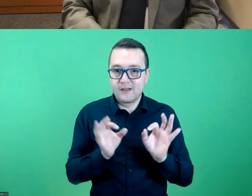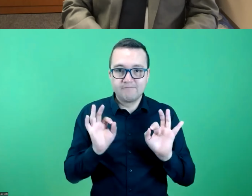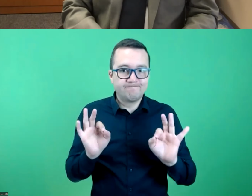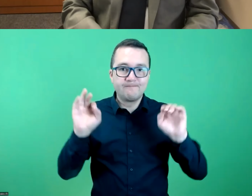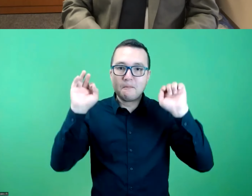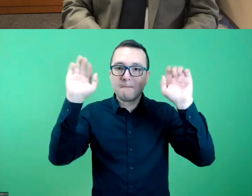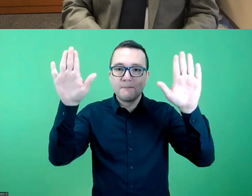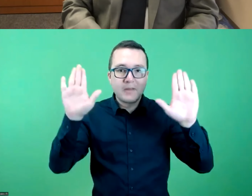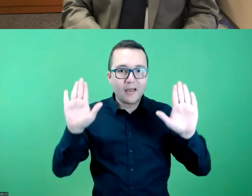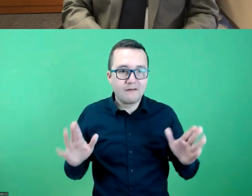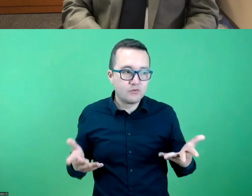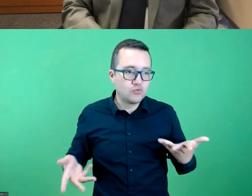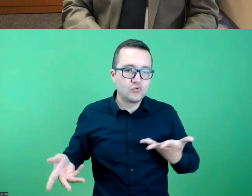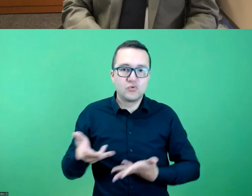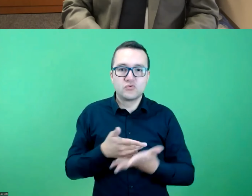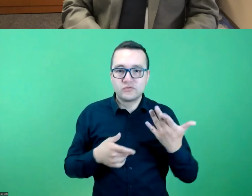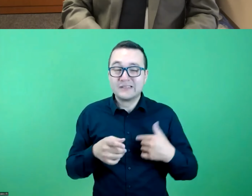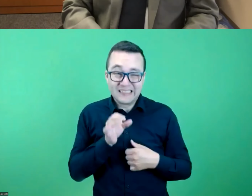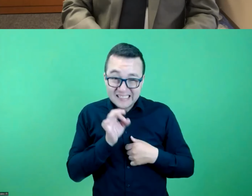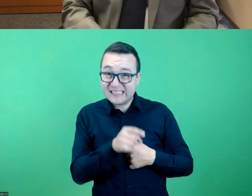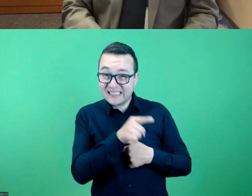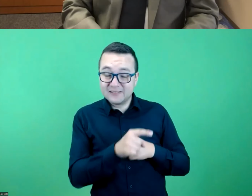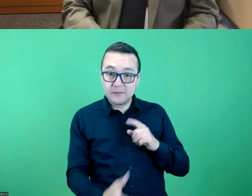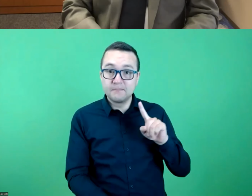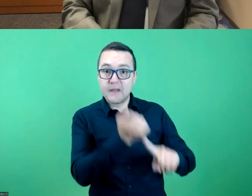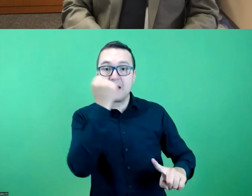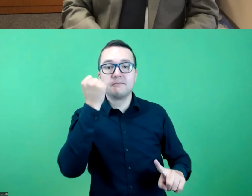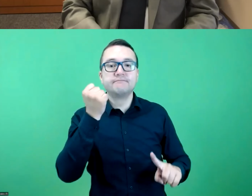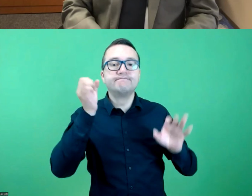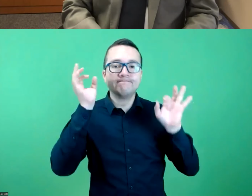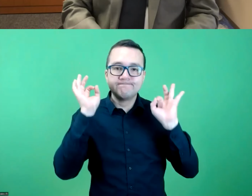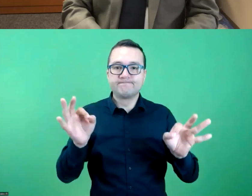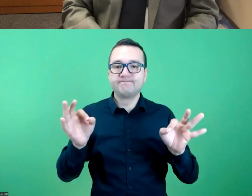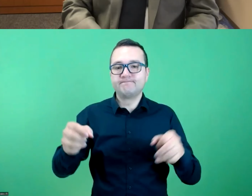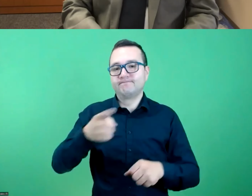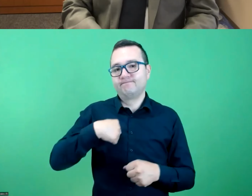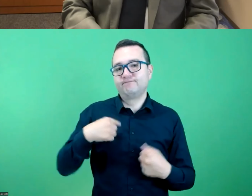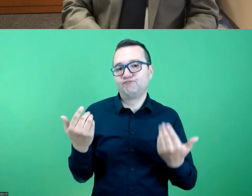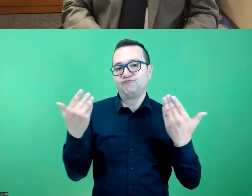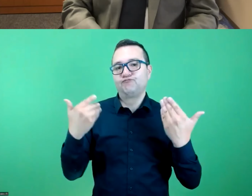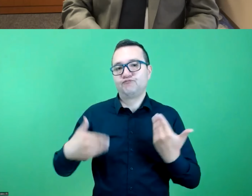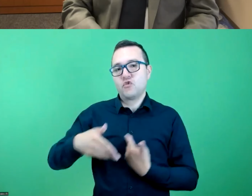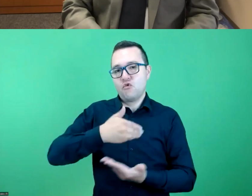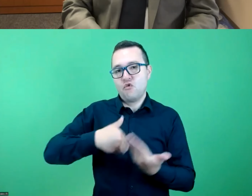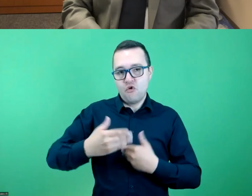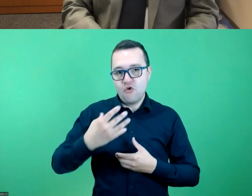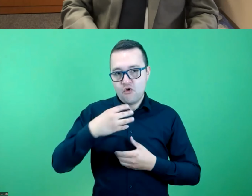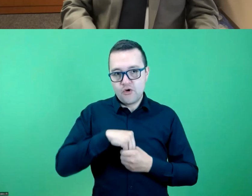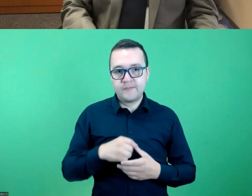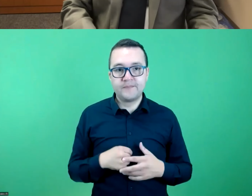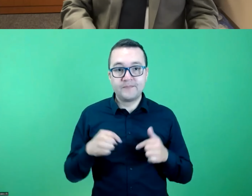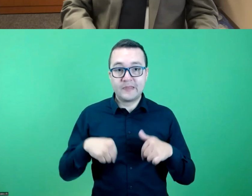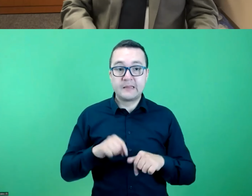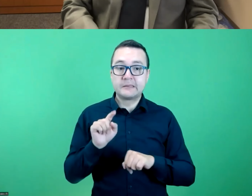final a todos nos va a beneficiar. Voy a seguir con las preguntas. Esta va dirigida a María Clara Padovese,